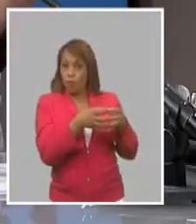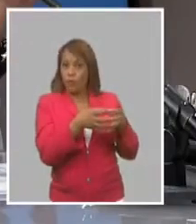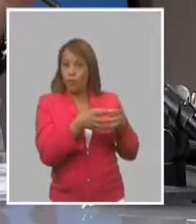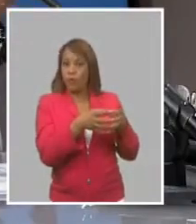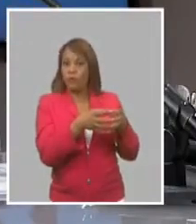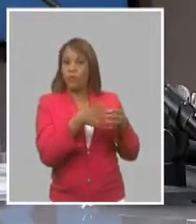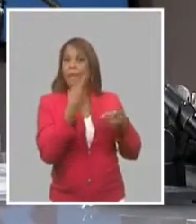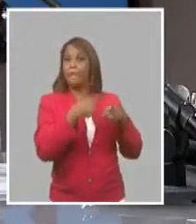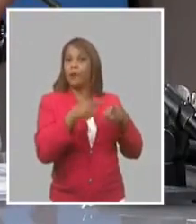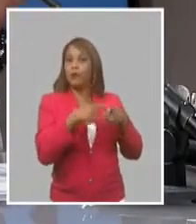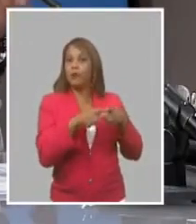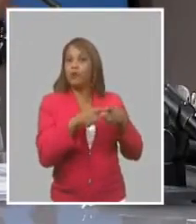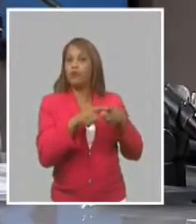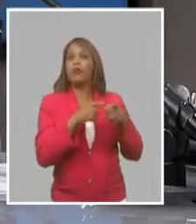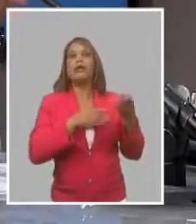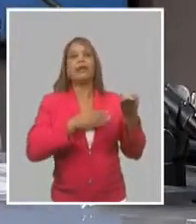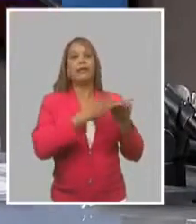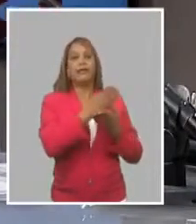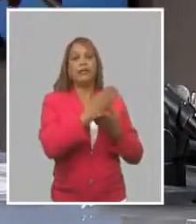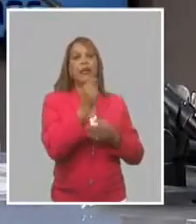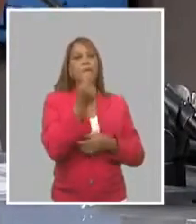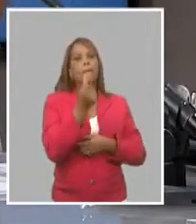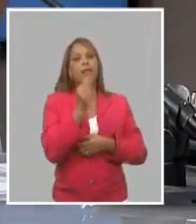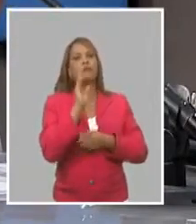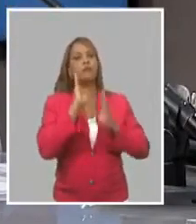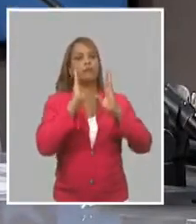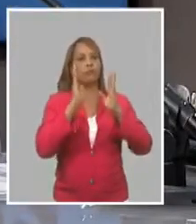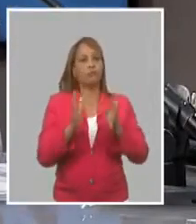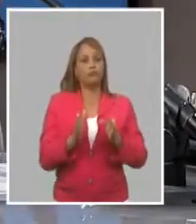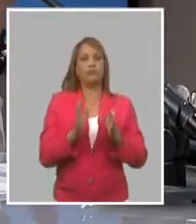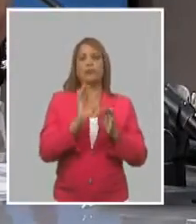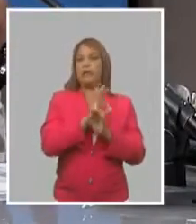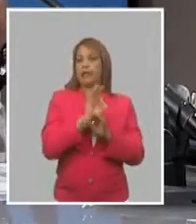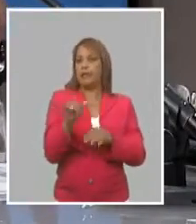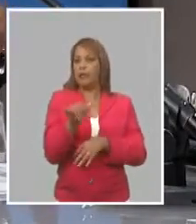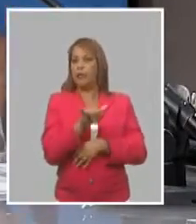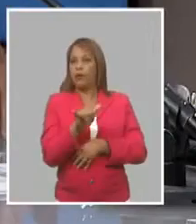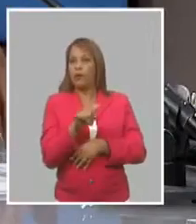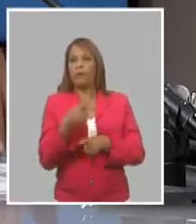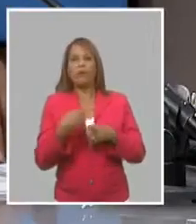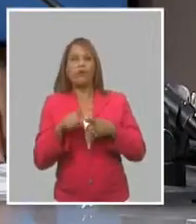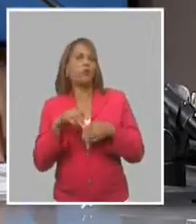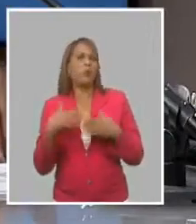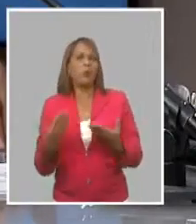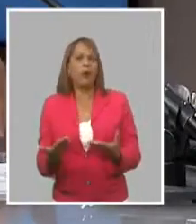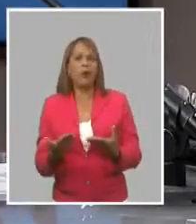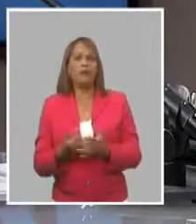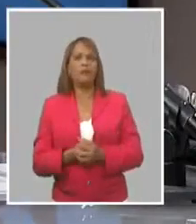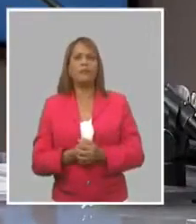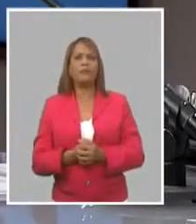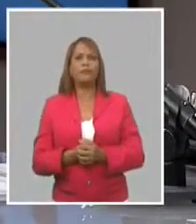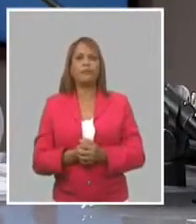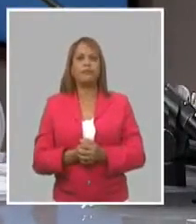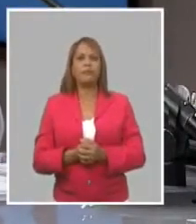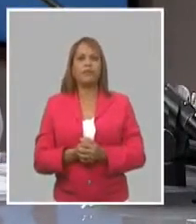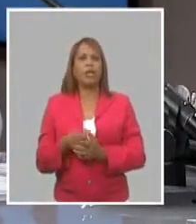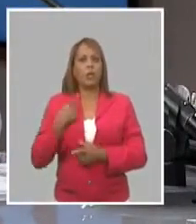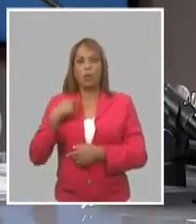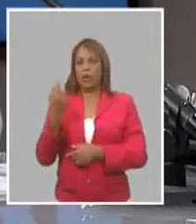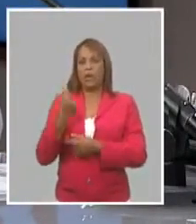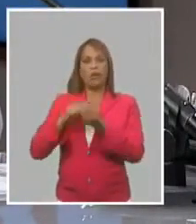de productos se le mantengan precios centralizados. ¿Qué productos? Los que son transversables en